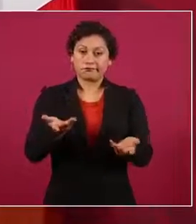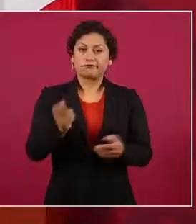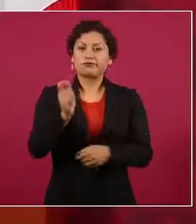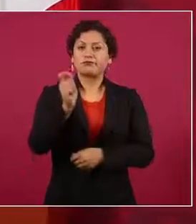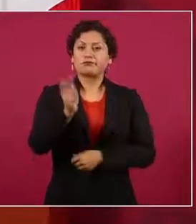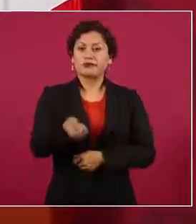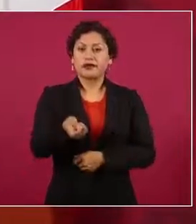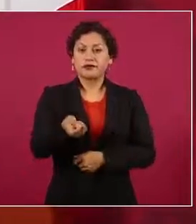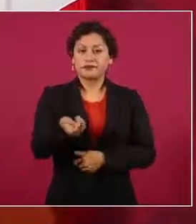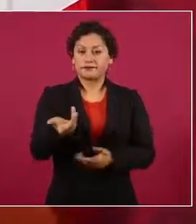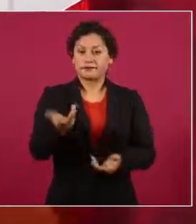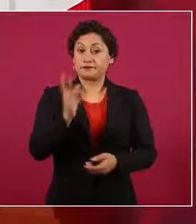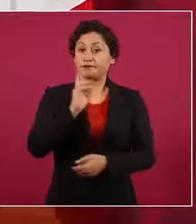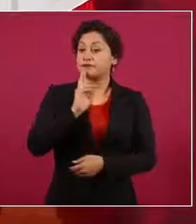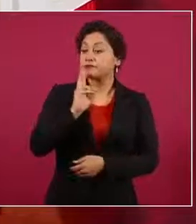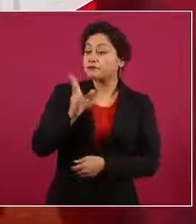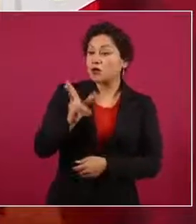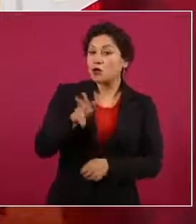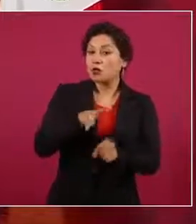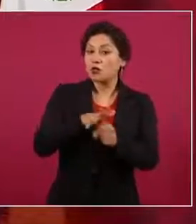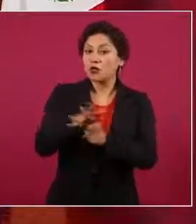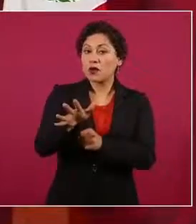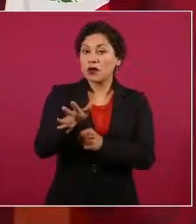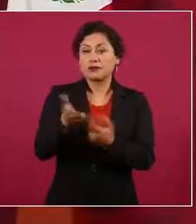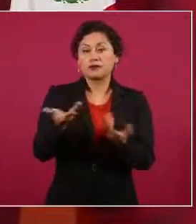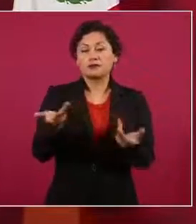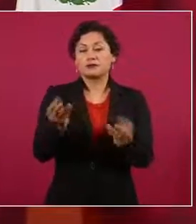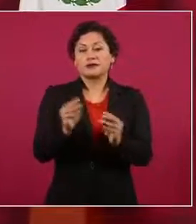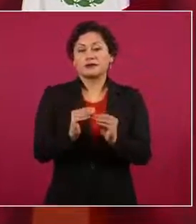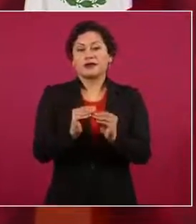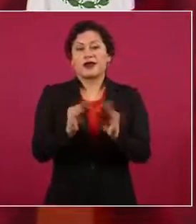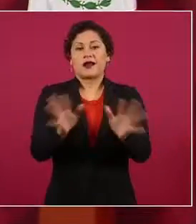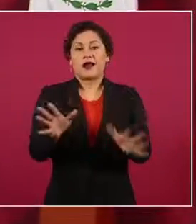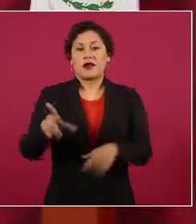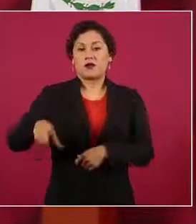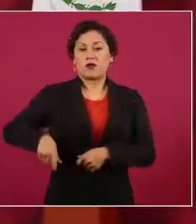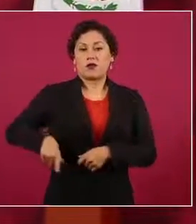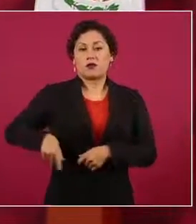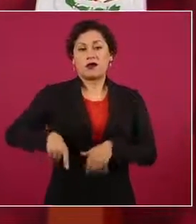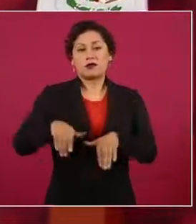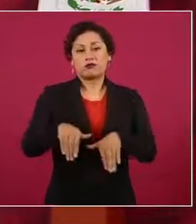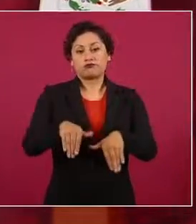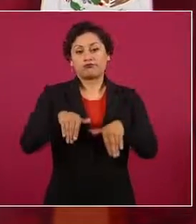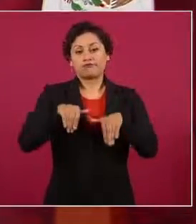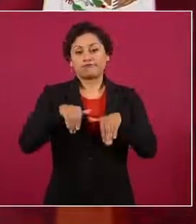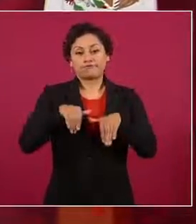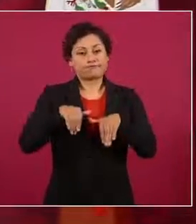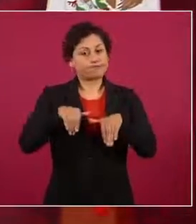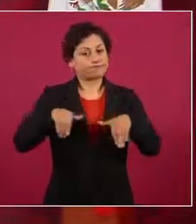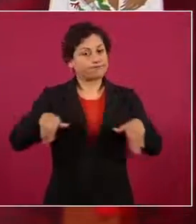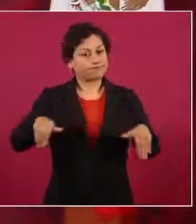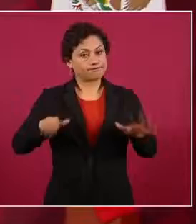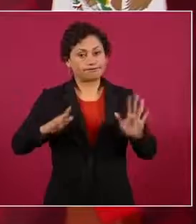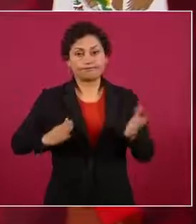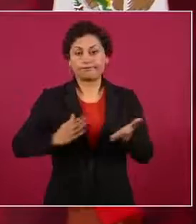Desde luego que los gobiernos no intervengan Eso es lo